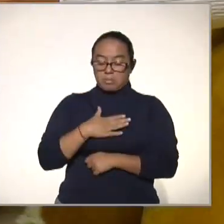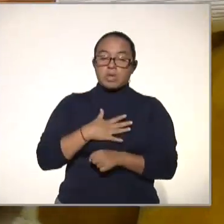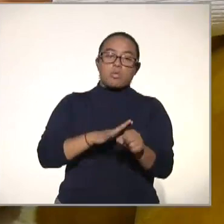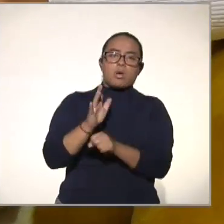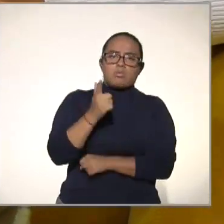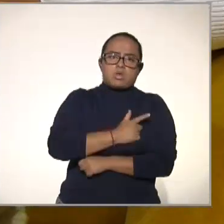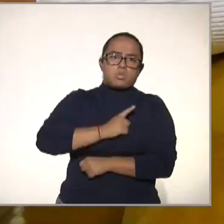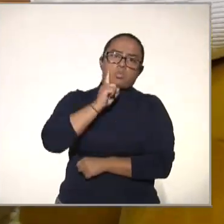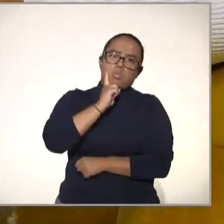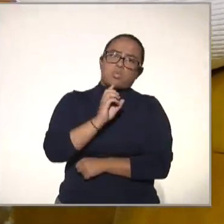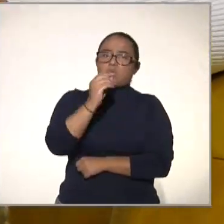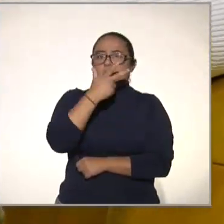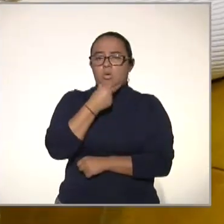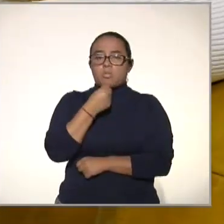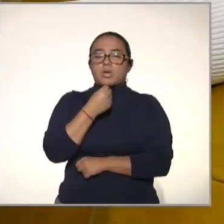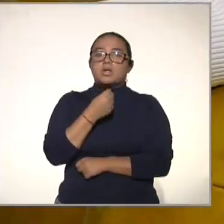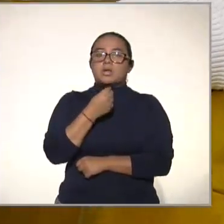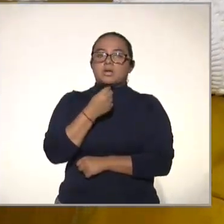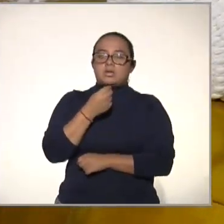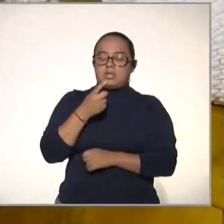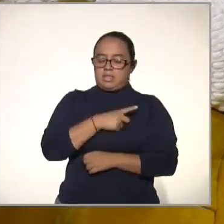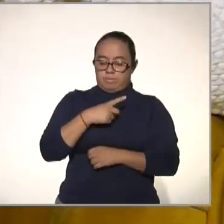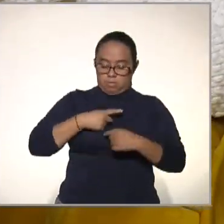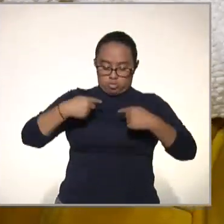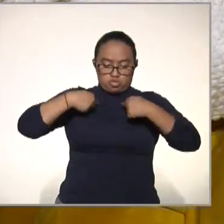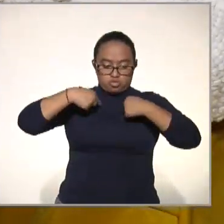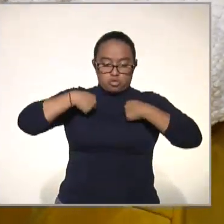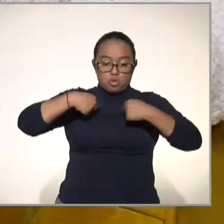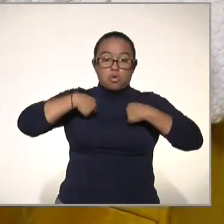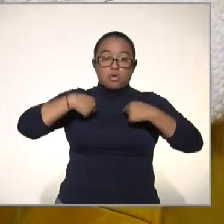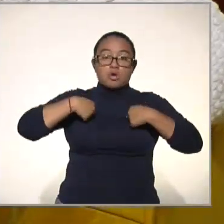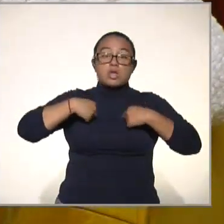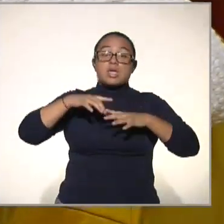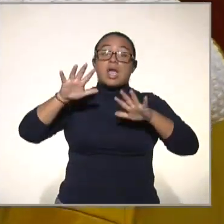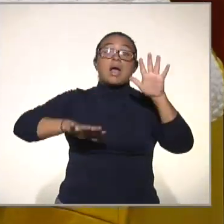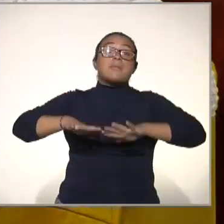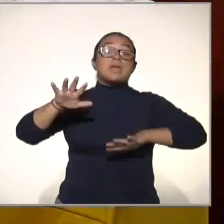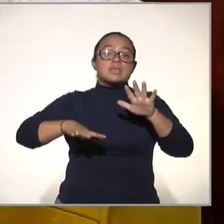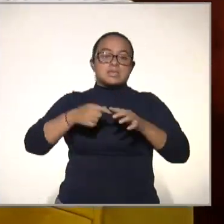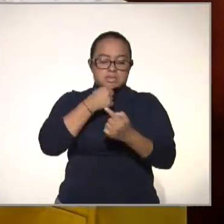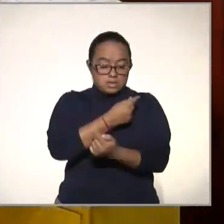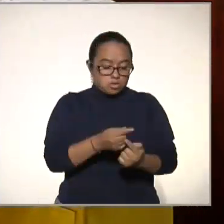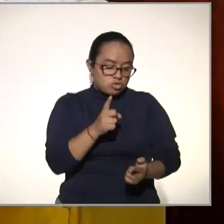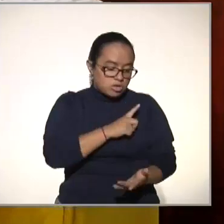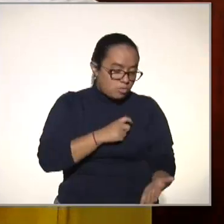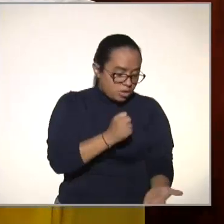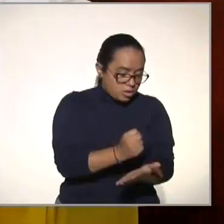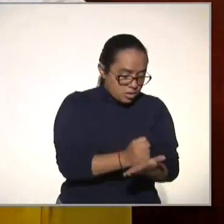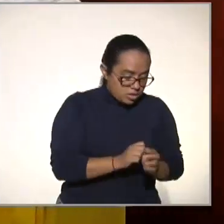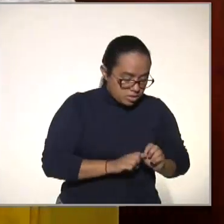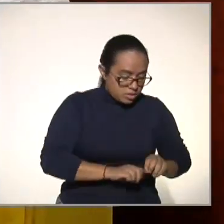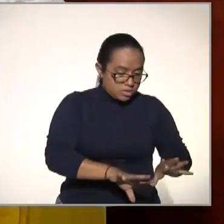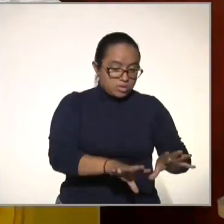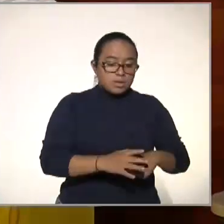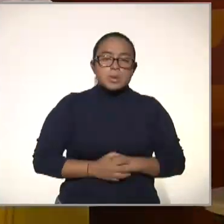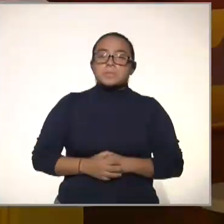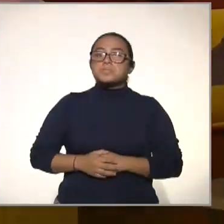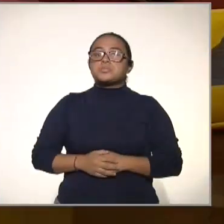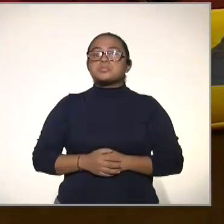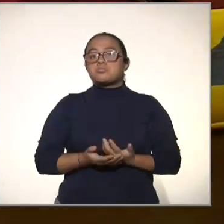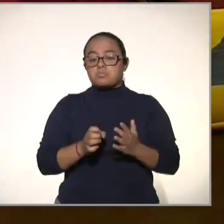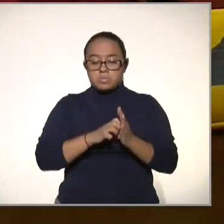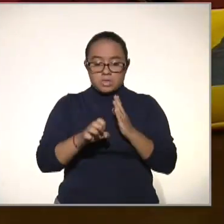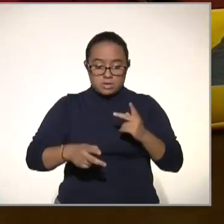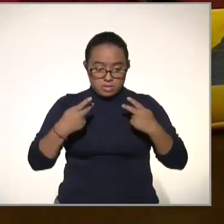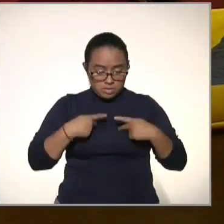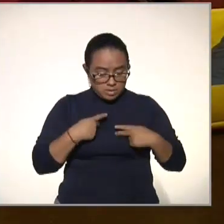es algo que sabemos en primera persona. Y acá no estamos obligando a las niñeces a hormonarse, porque también hay un mito. Acá es simplemente que la